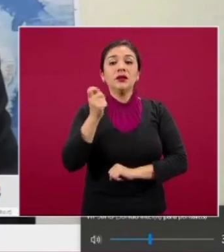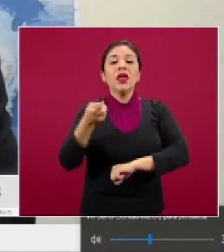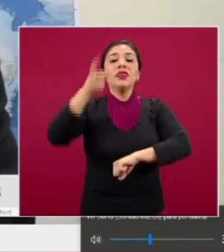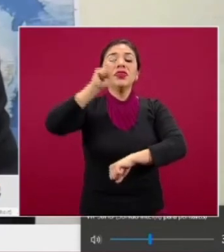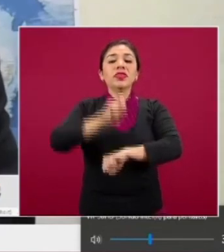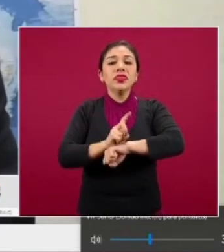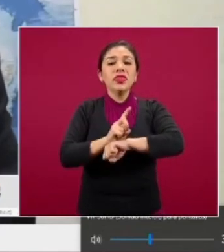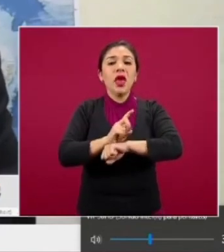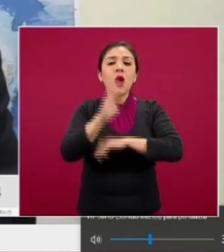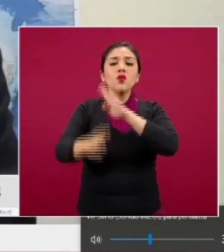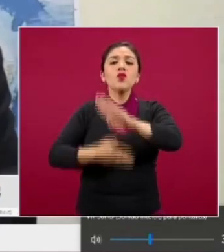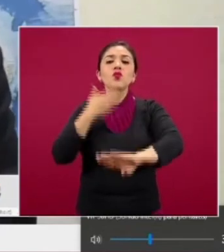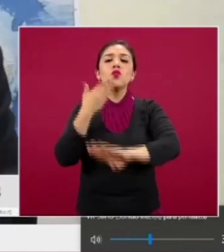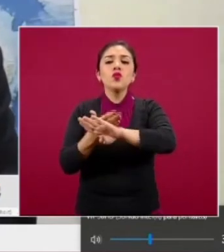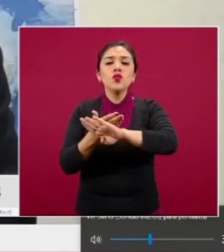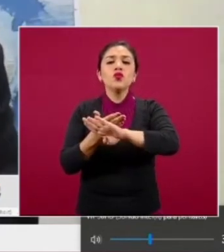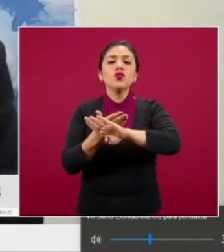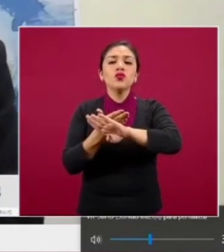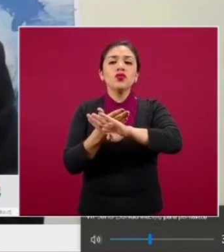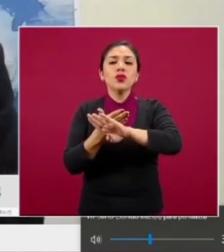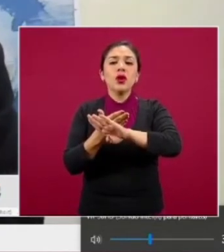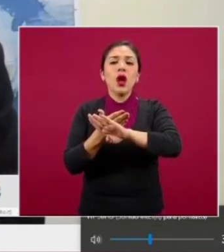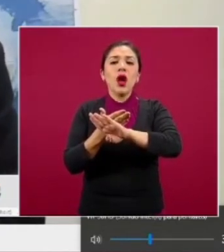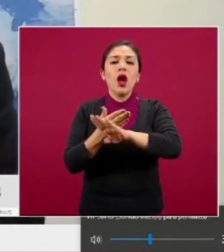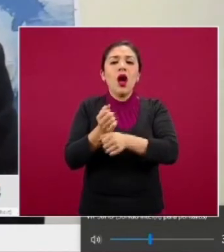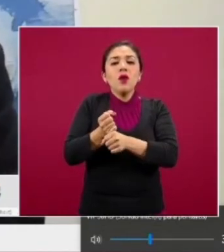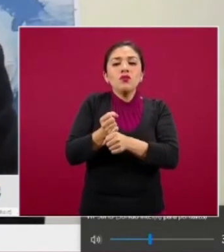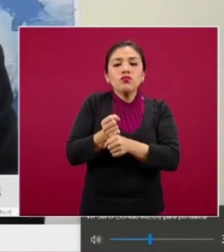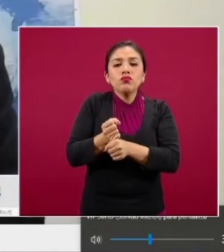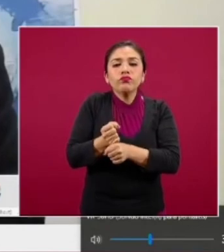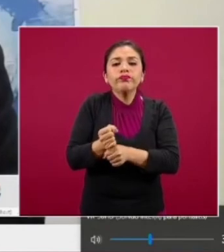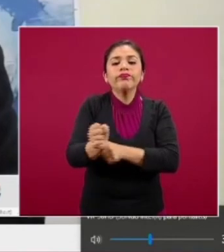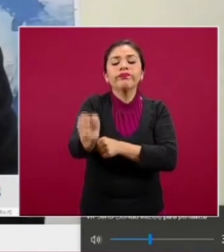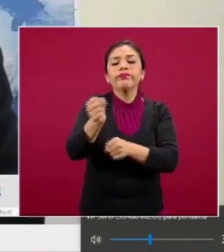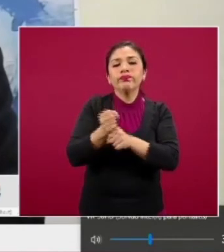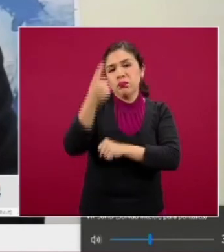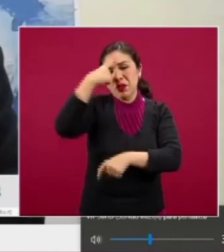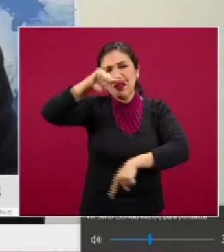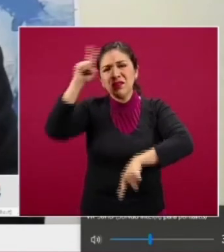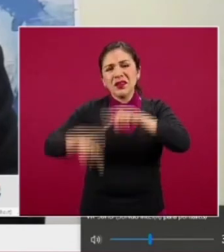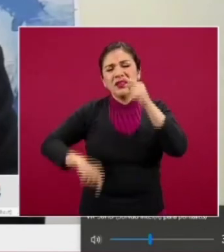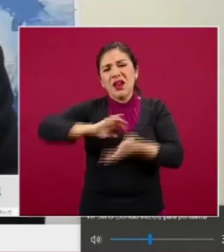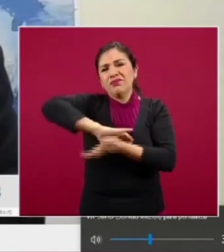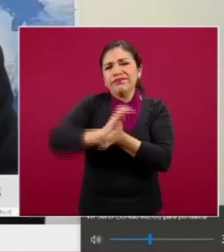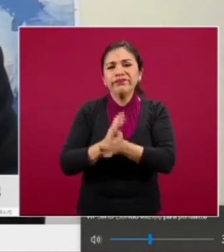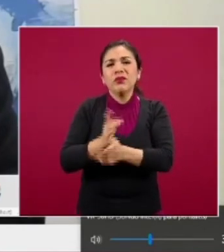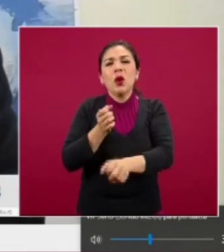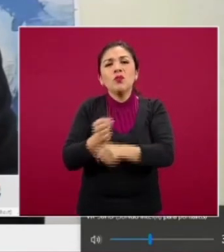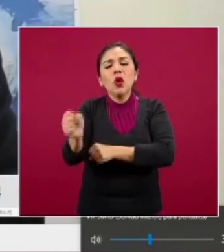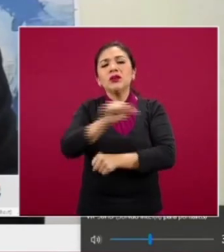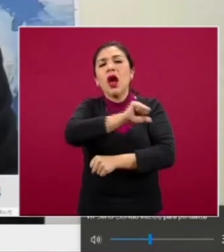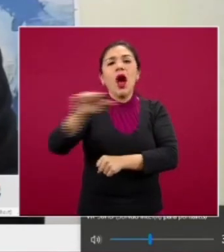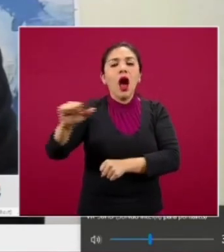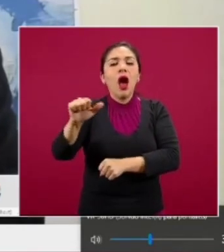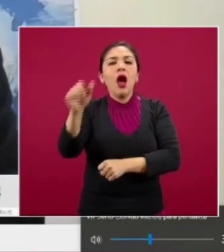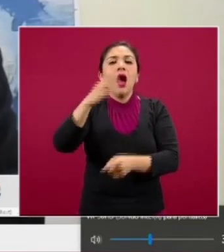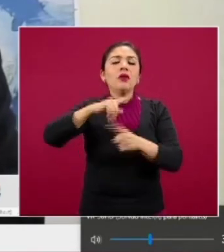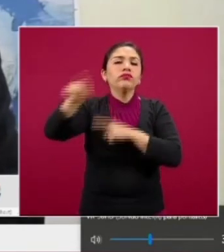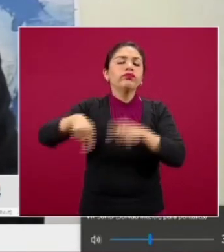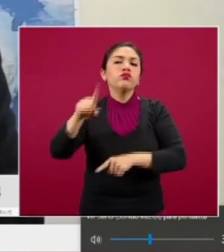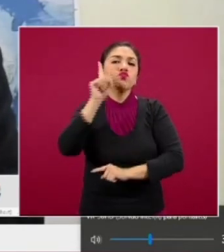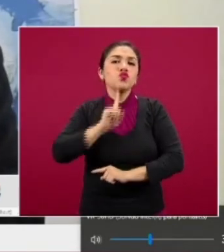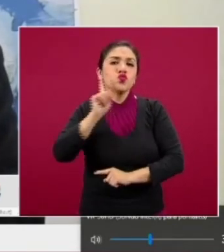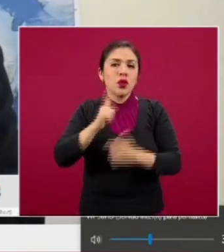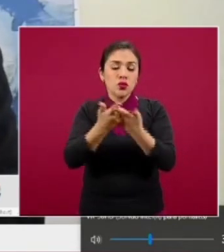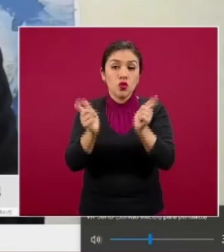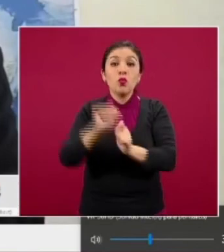día contra en pro de la erradicación de la violencia, de las violencias contra las